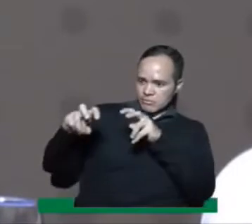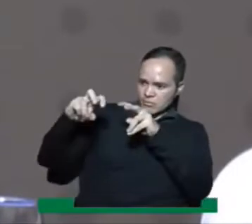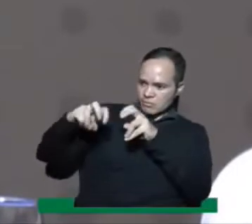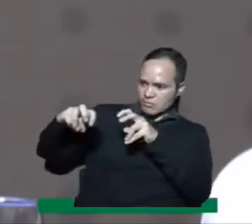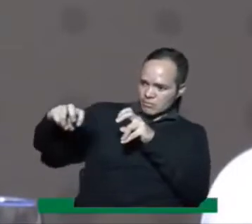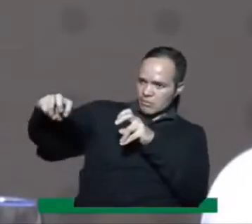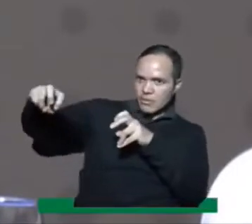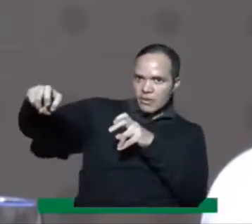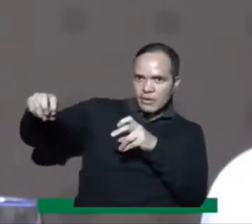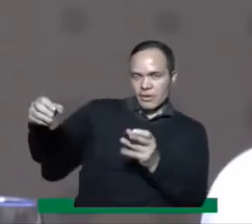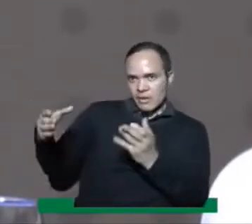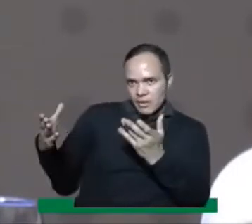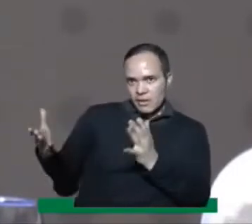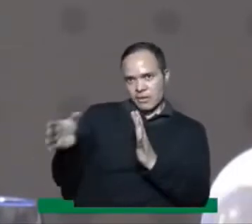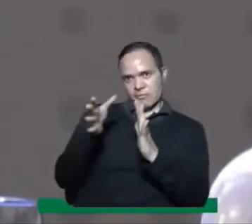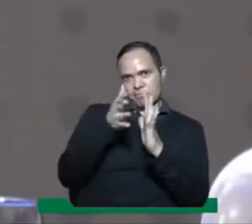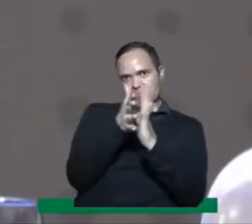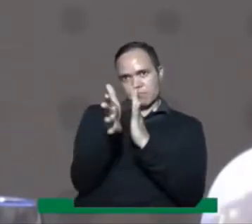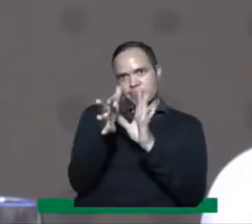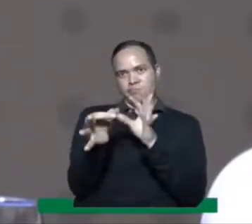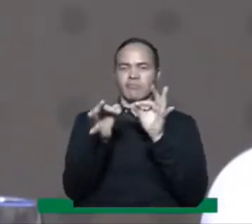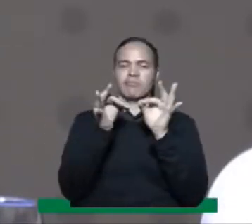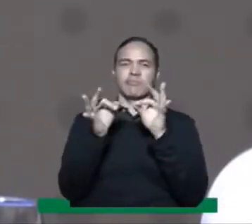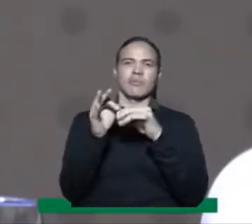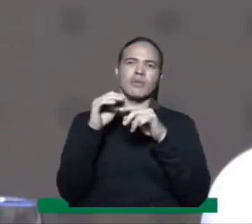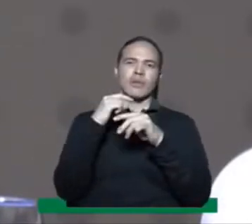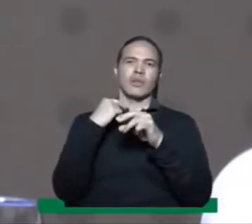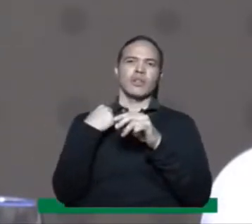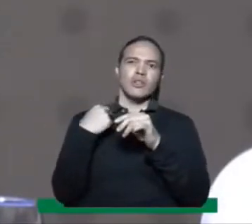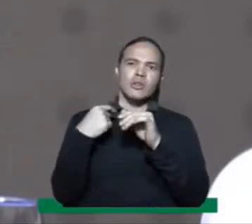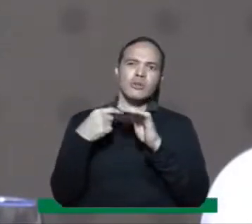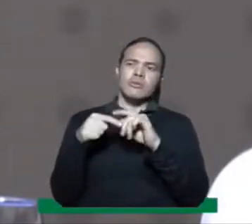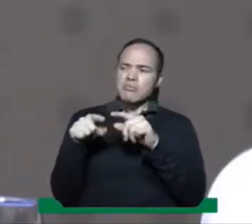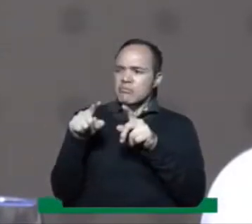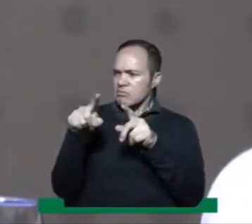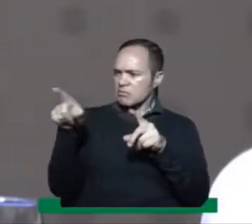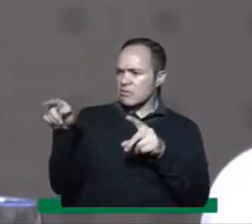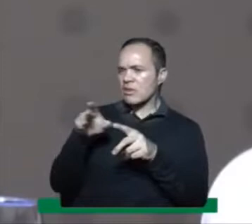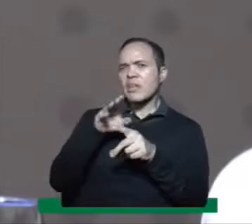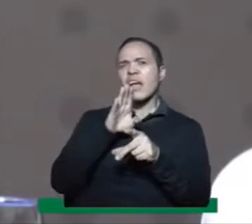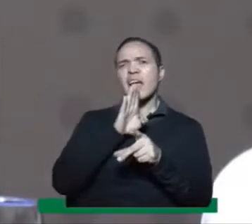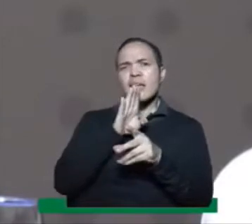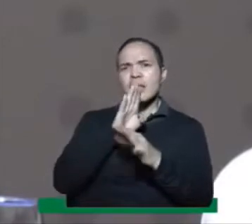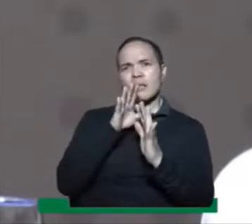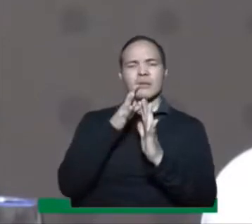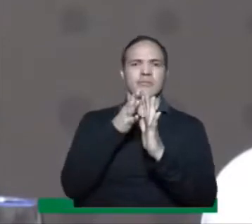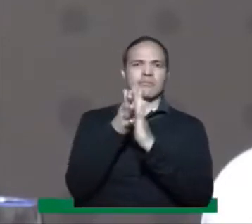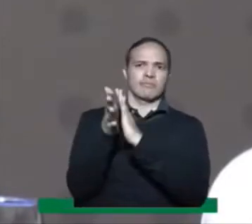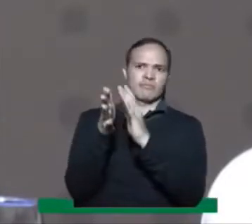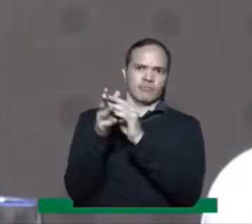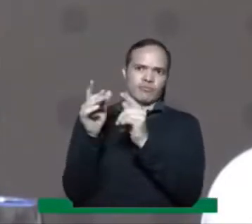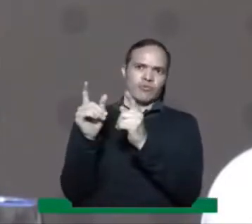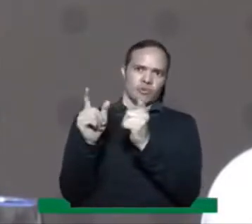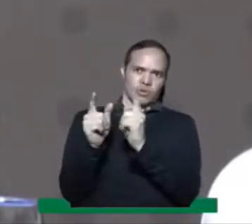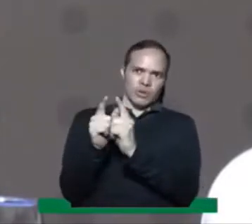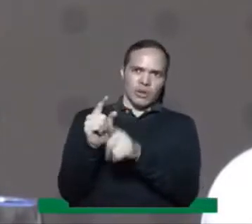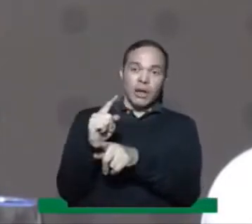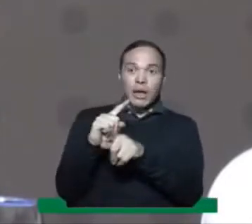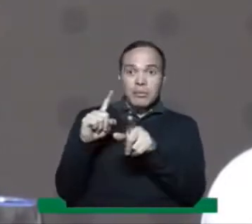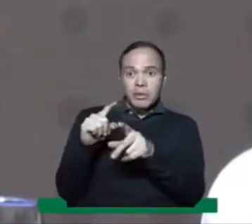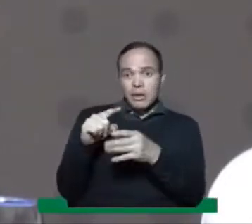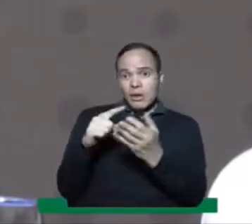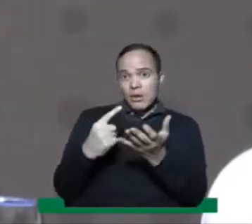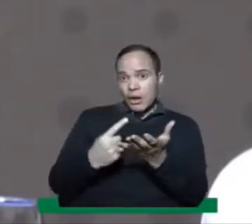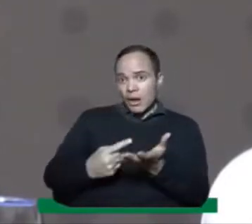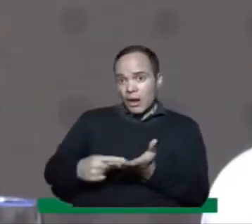presentó posteriormente voy a hacer una breve introducción de quiénes son ellos pero la idea es que en el transcurso de la conversación